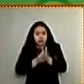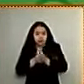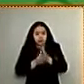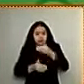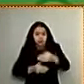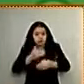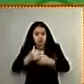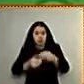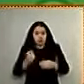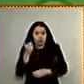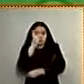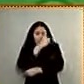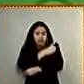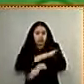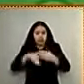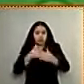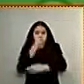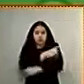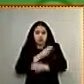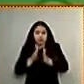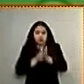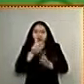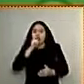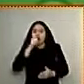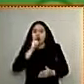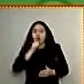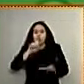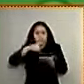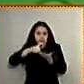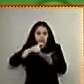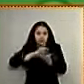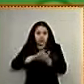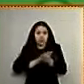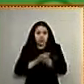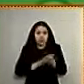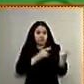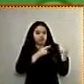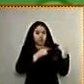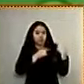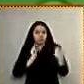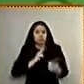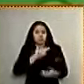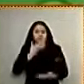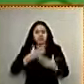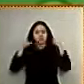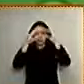las manos con agua y jabón. Prevenir enfermedades es nuestra responsabilidad. Feliz noche.